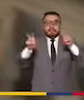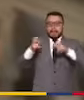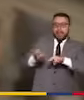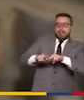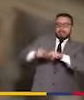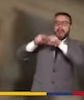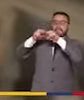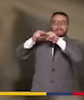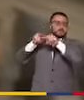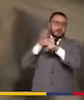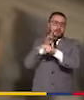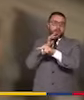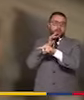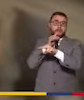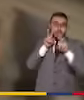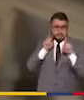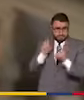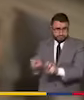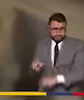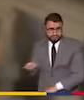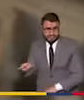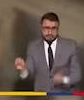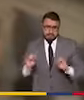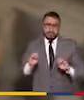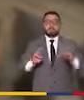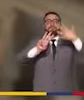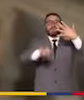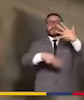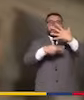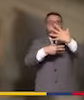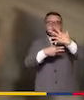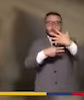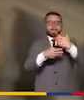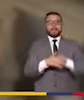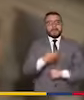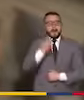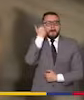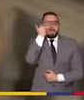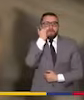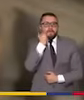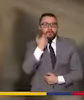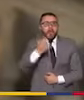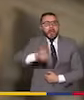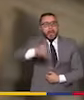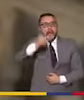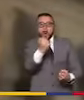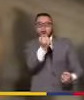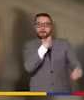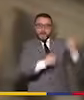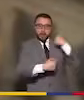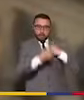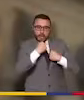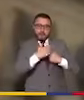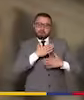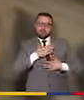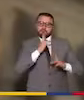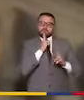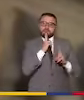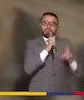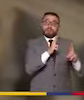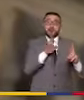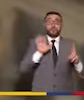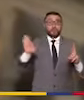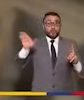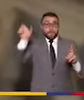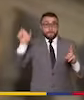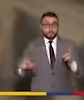se investigó. 8. Por favor, remita cualquier otra pregunta al oficial del caso. No voy a mencionar su